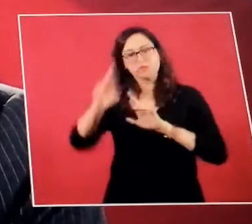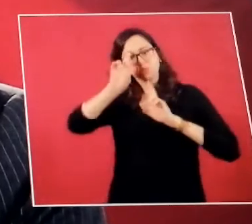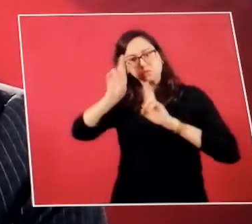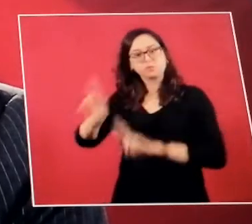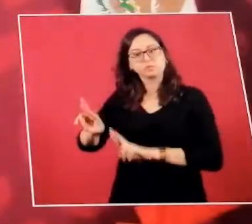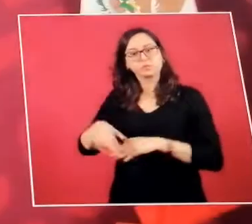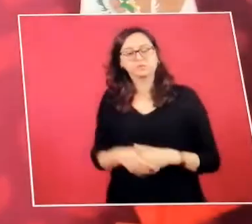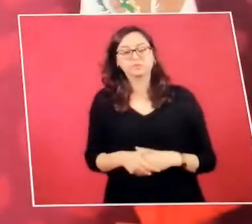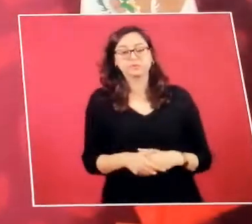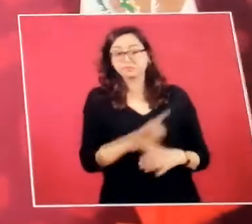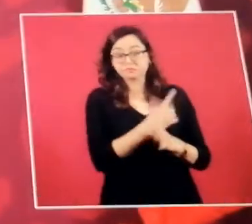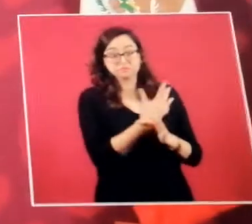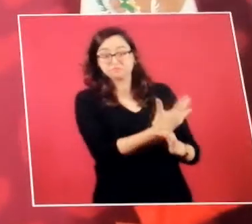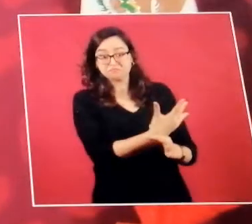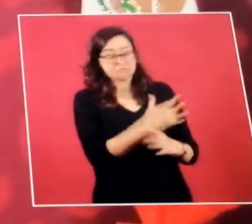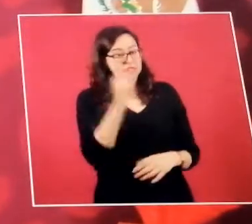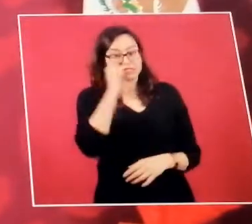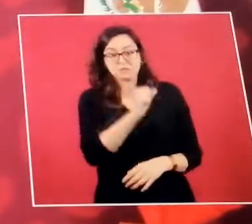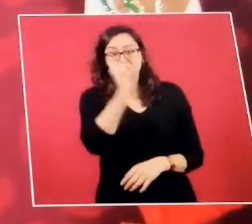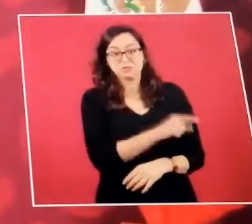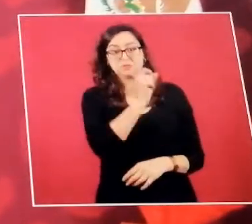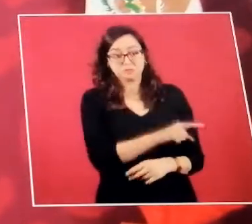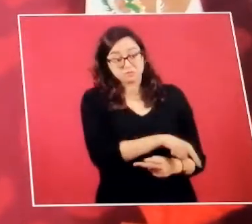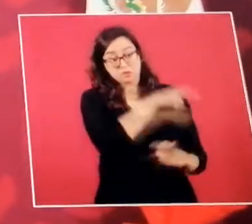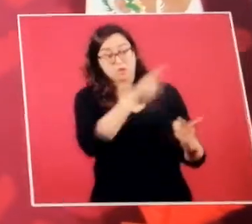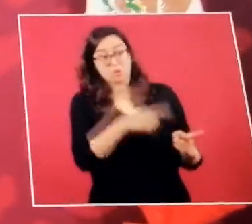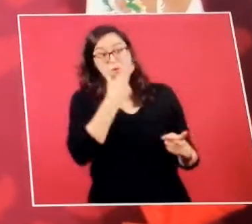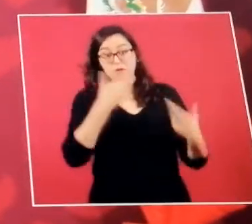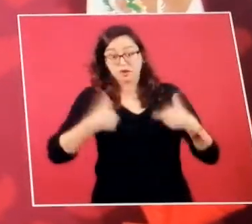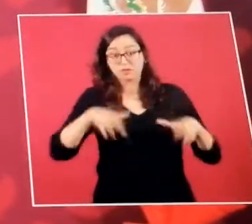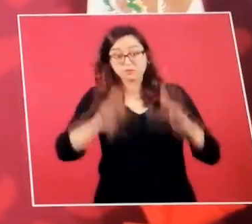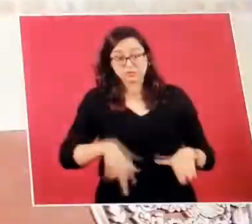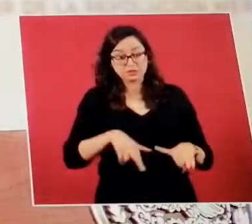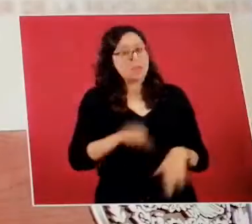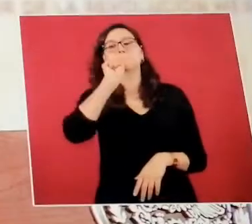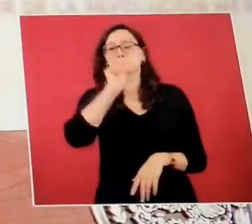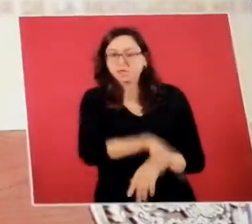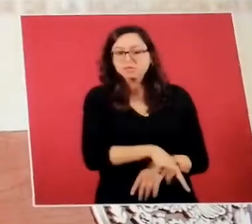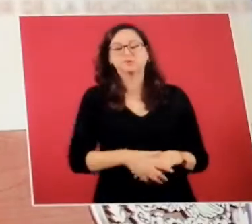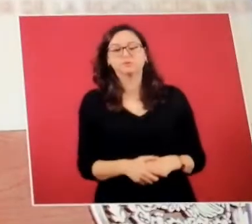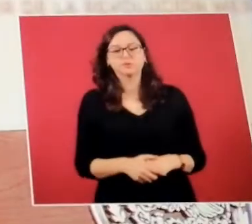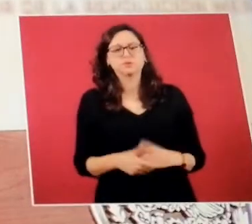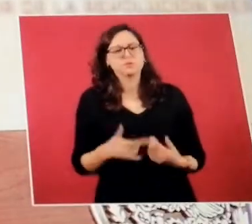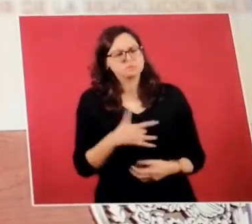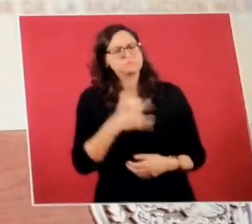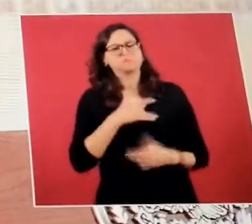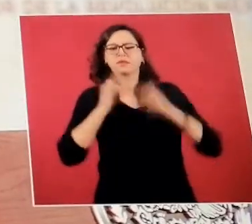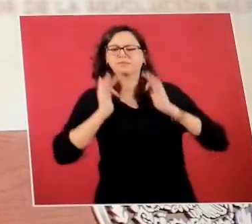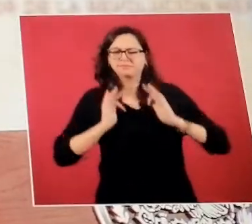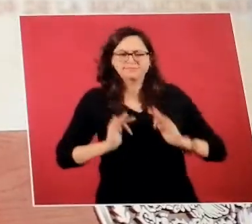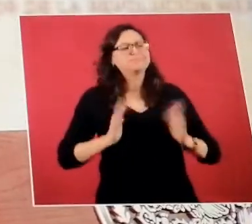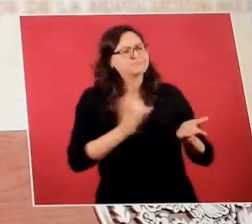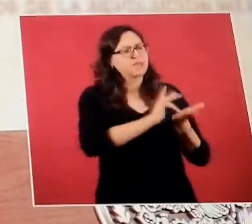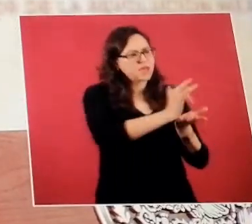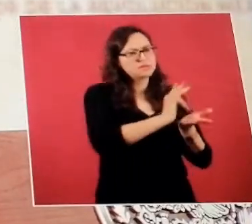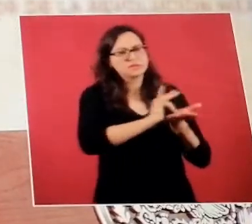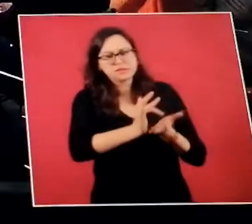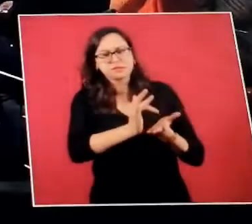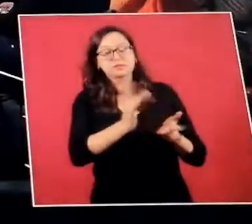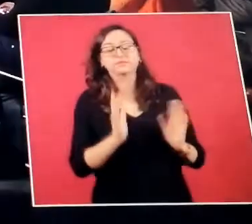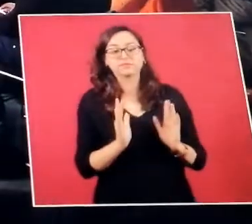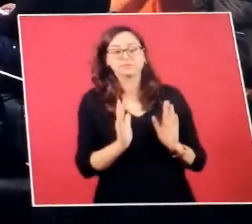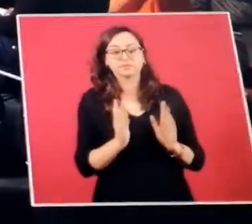de México. Y el señor Blinken vino y me dijo lo mismo. Y me trajo ese mensaje del presidente Biden. Y eso lo agradezco.